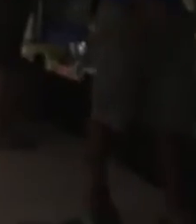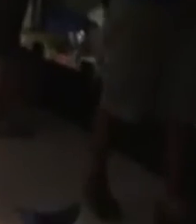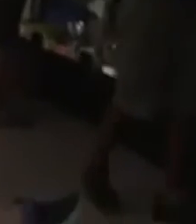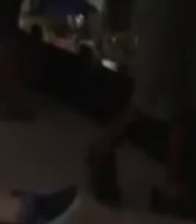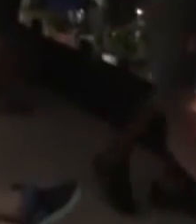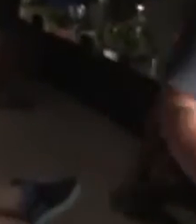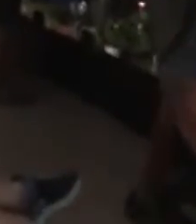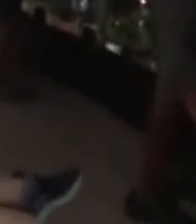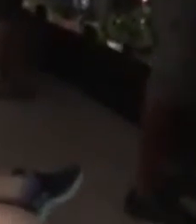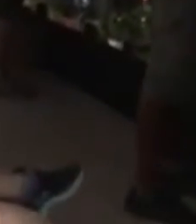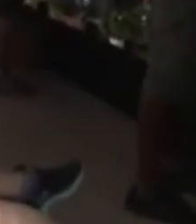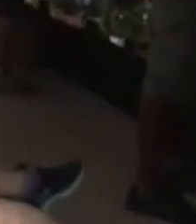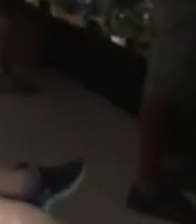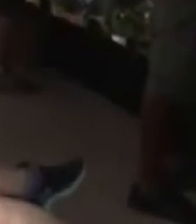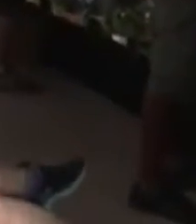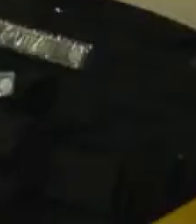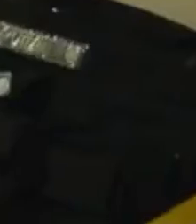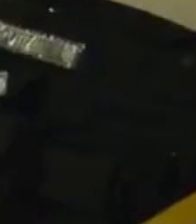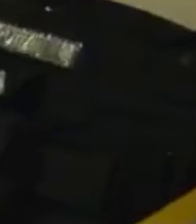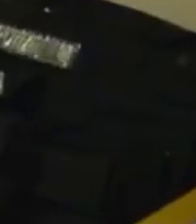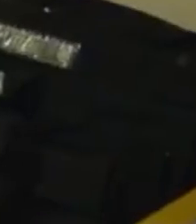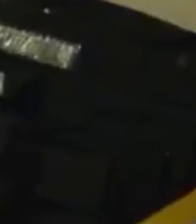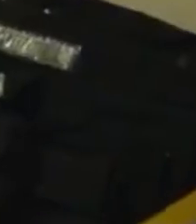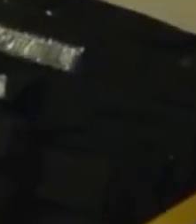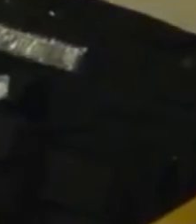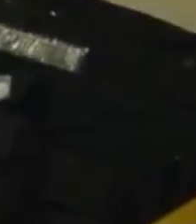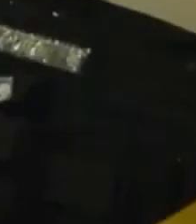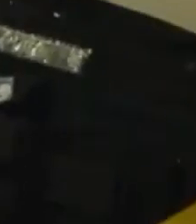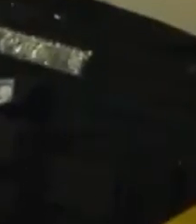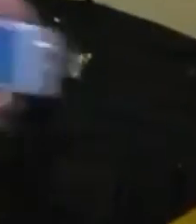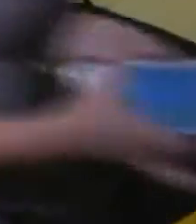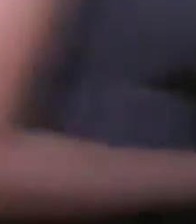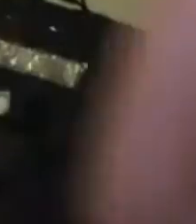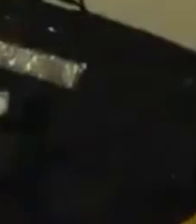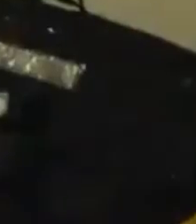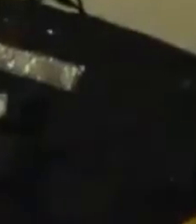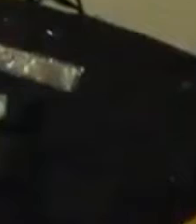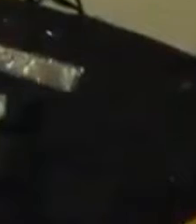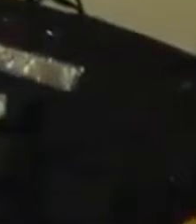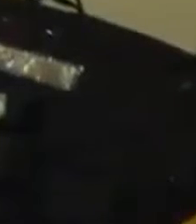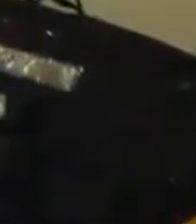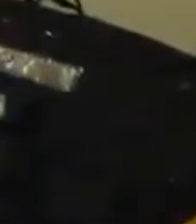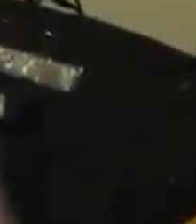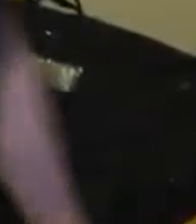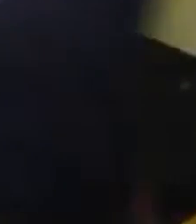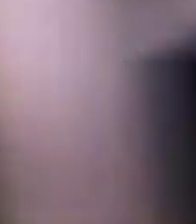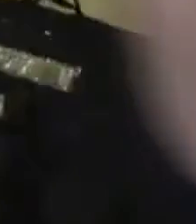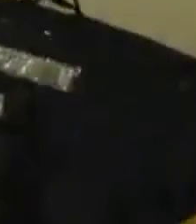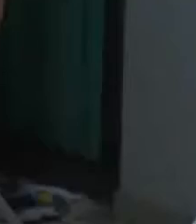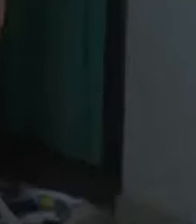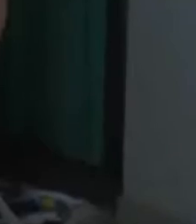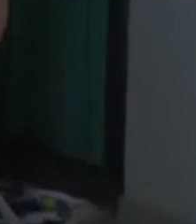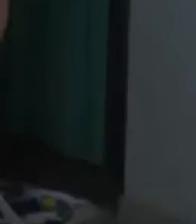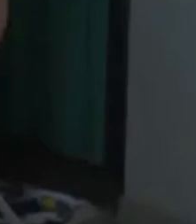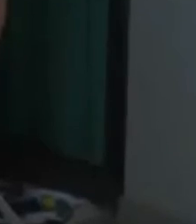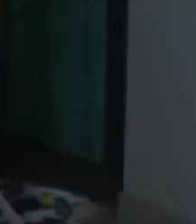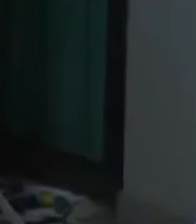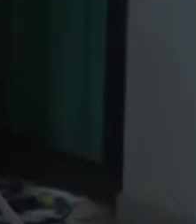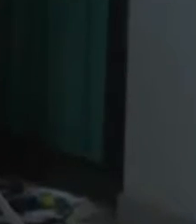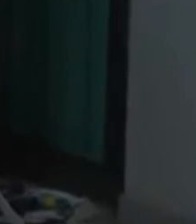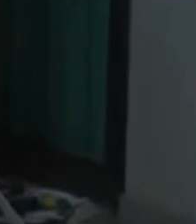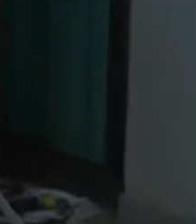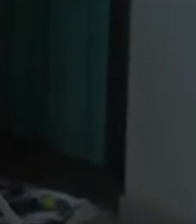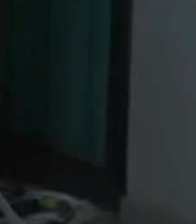alto impacto para el estado y que con la aprobación de esta ley se incrementarán aún más. Guzmán Larralde asegura que Jalisco está llamado a ser el epicentro de la